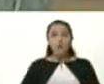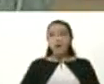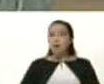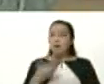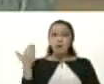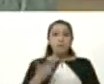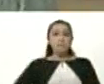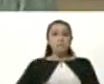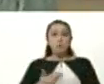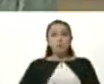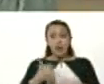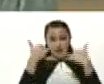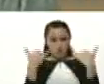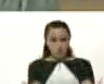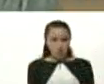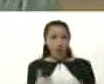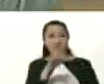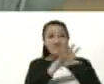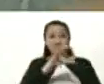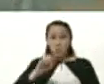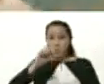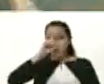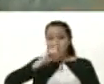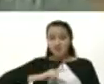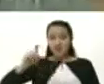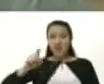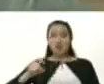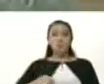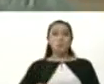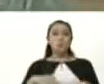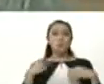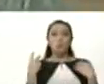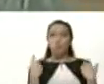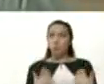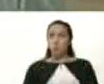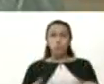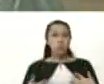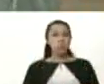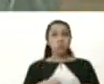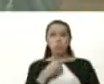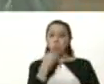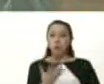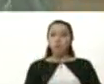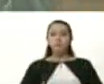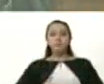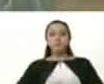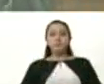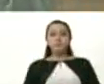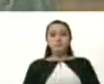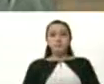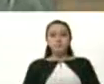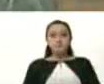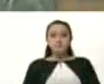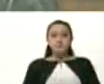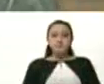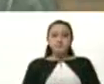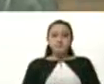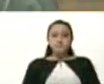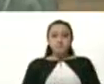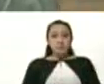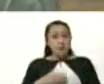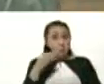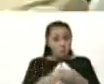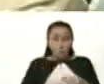Cumplir 50 años, por supuesto, es doble proeza. Y hemos hecho